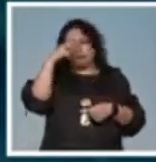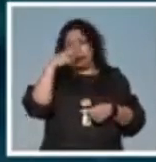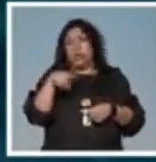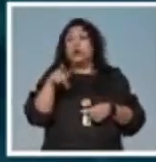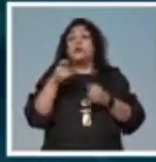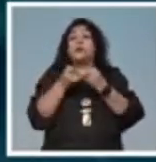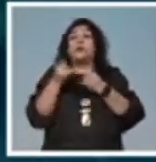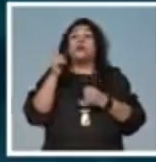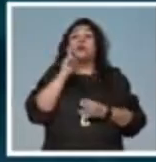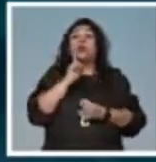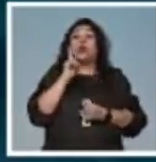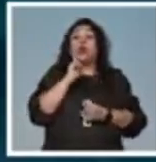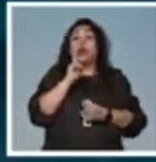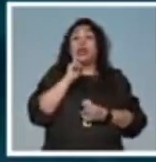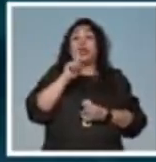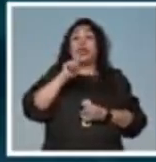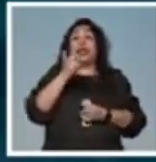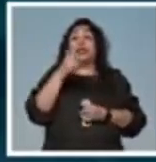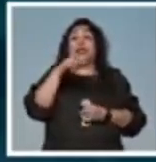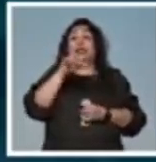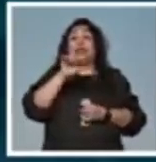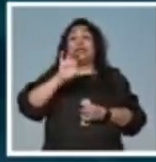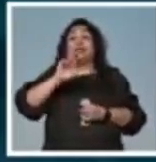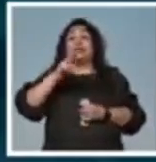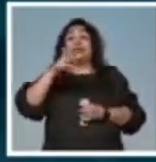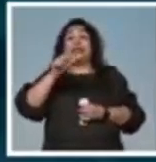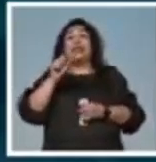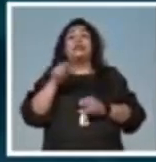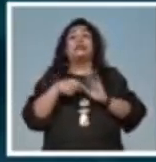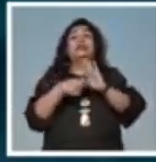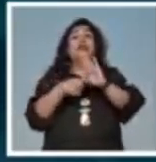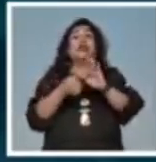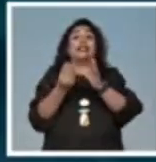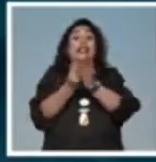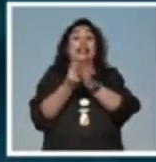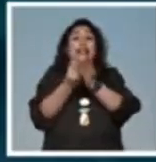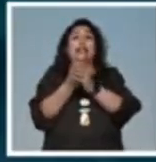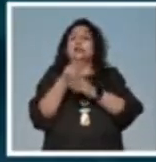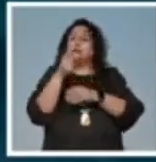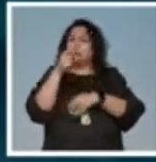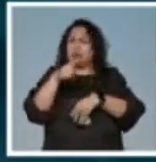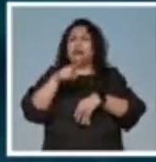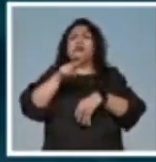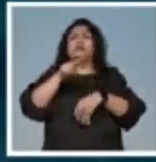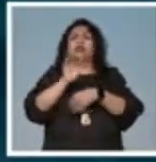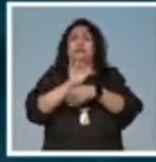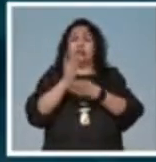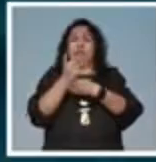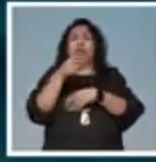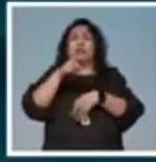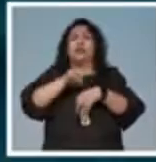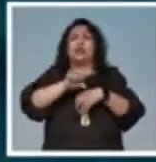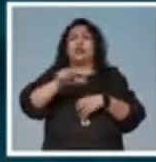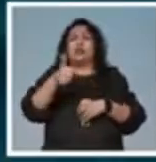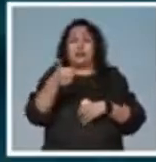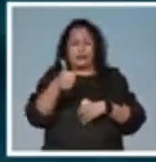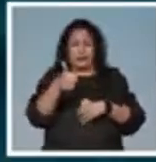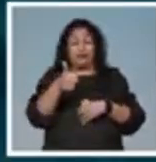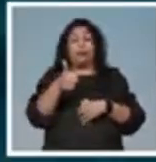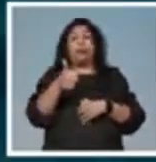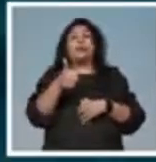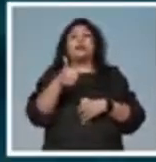además, Lynn Sachs dará una clase magistral sobre su trabajo el 11 de abril en la propia Cineteca Nacional. Los horarios para ver las dos